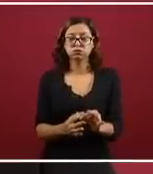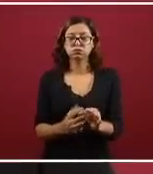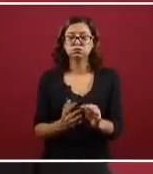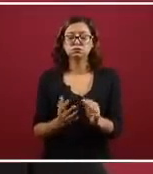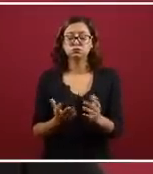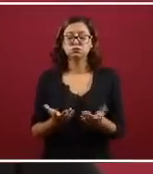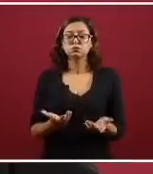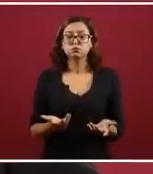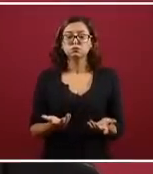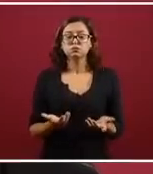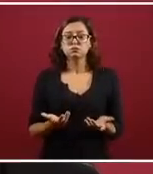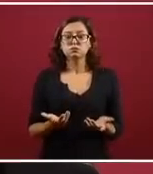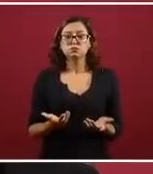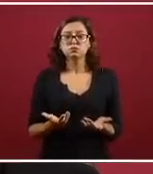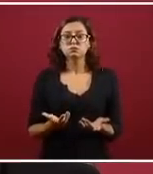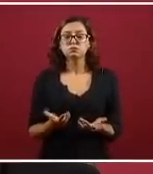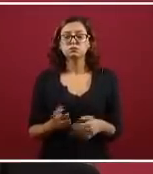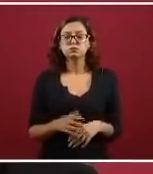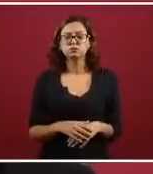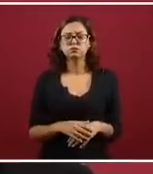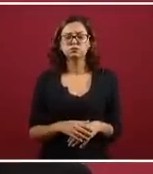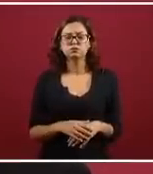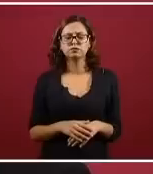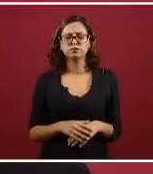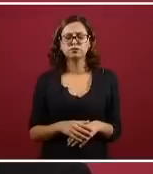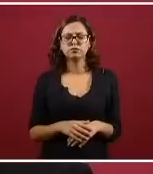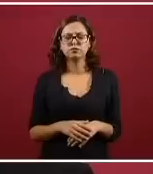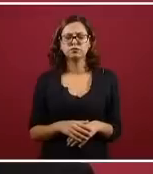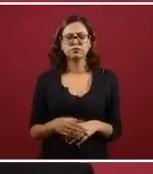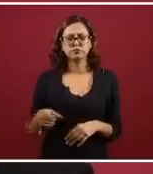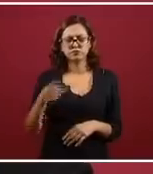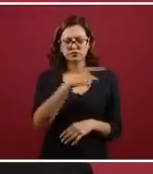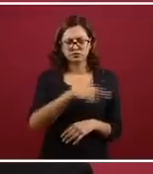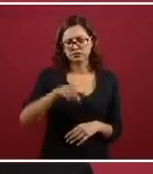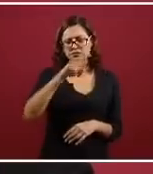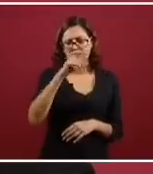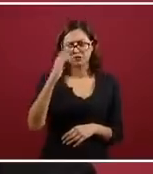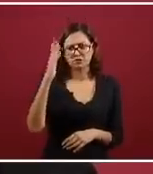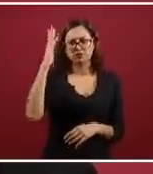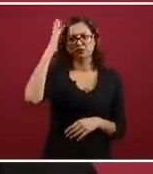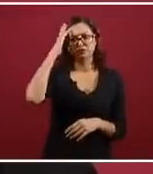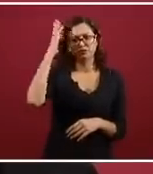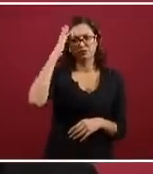incluso los dirigentes obreros